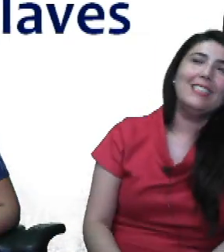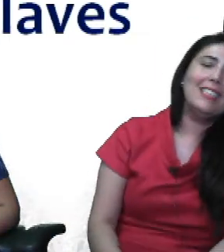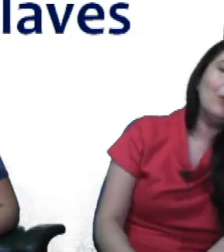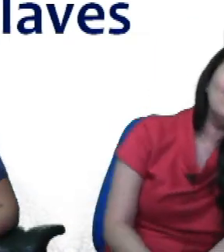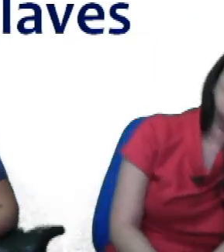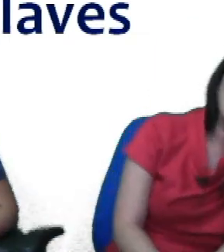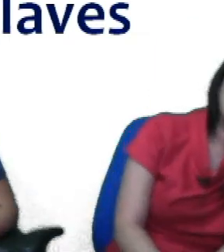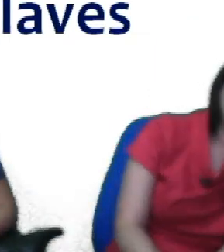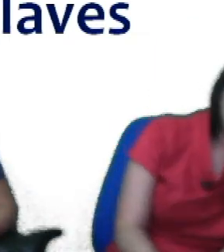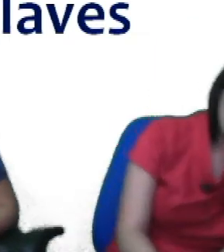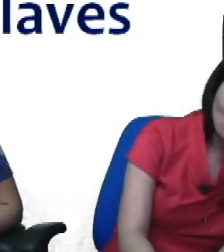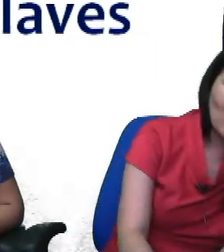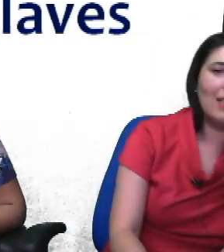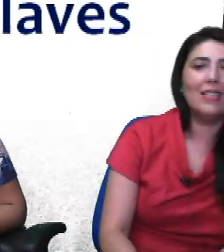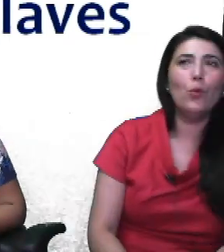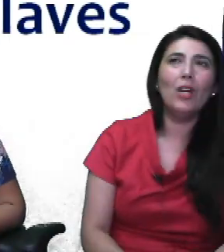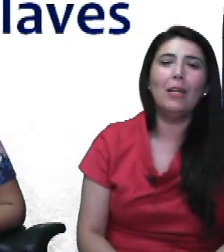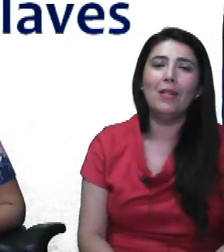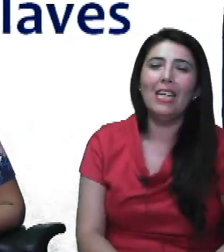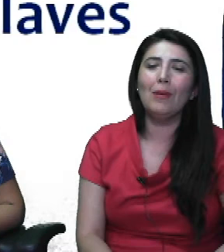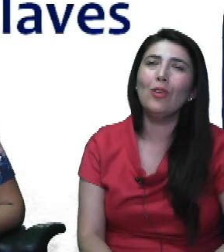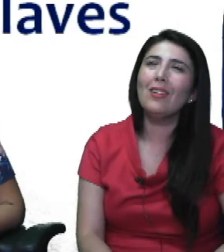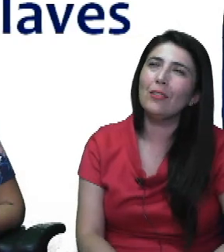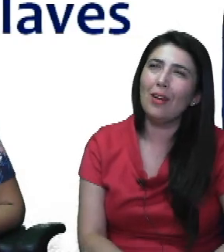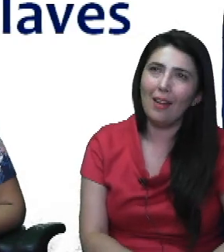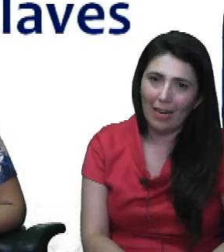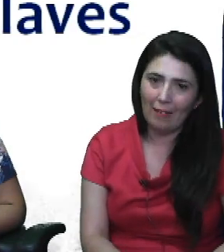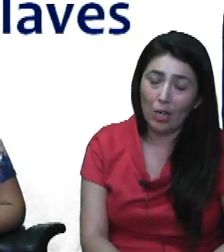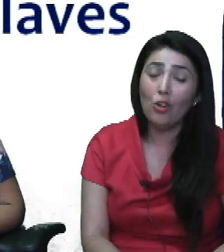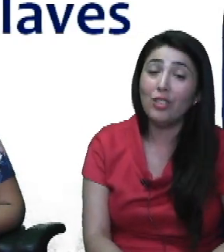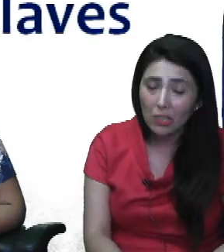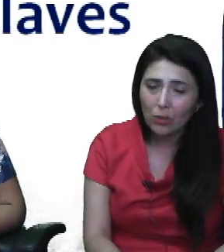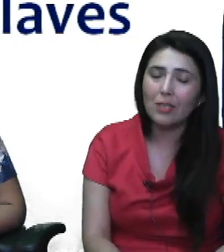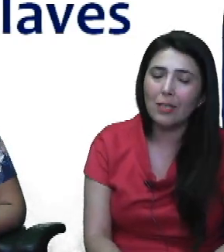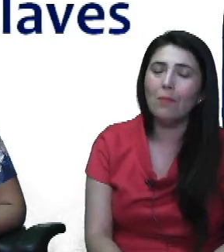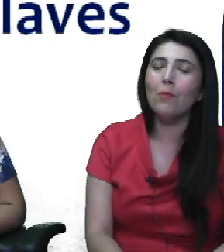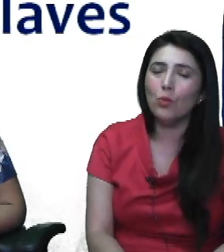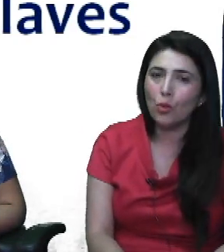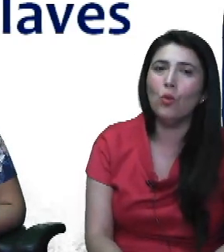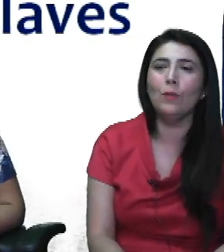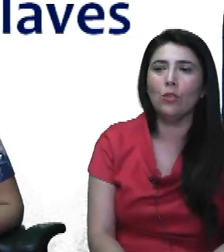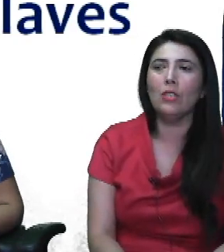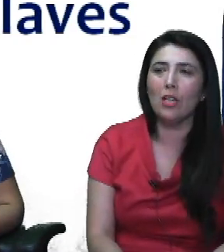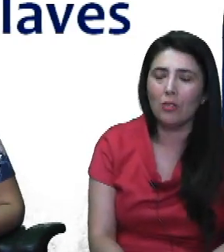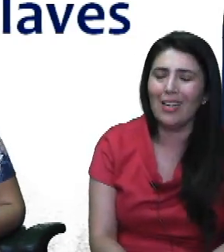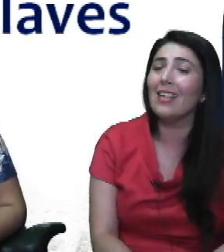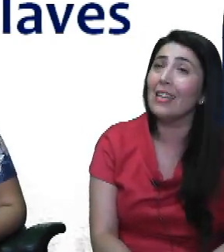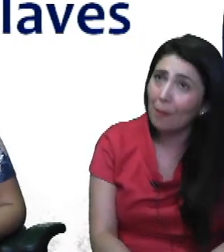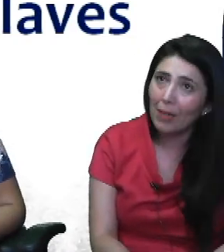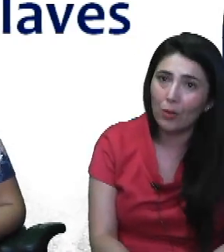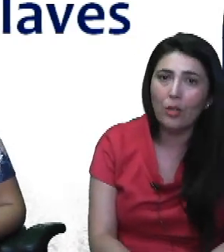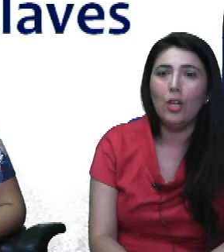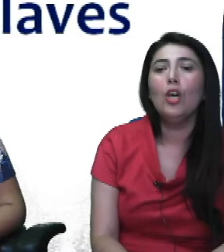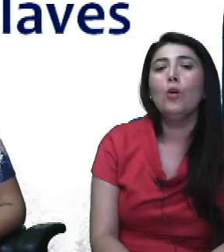Bien, quisiéramos compartir con ustedes algunos lineamientos internacionales clave. Lo cierto es que existen muchos documentos internacionales de